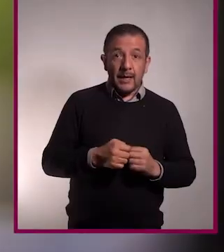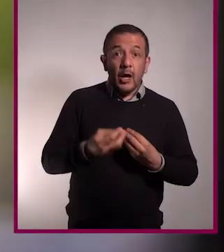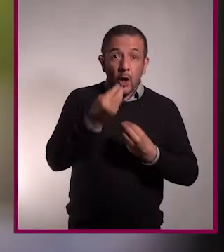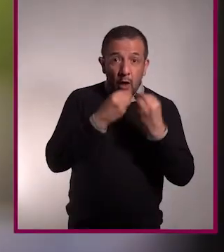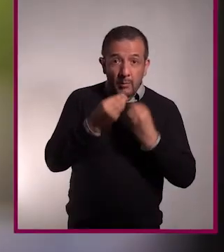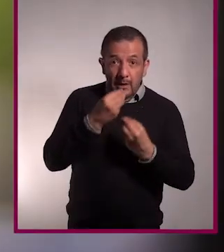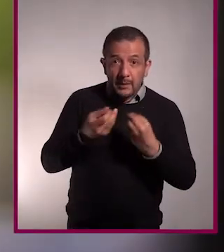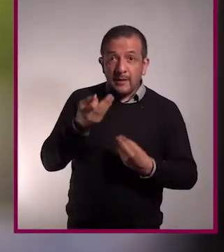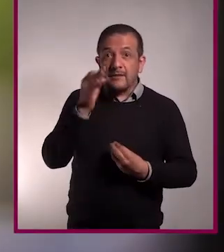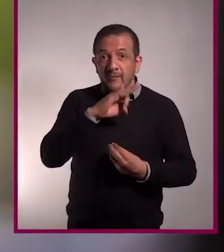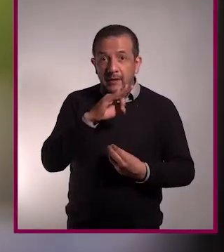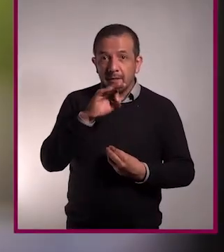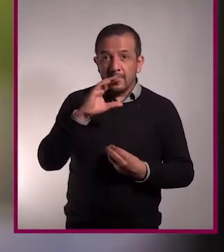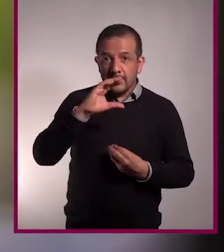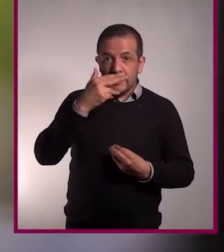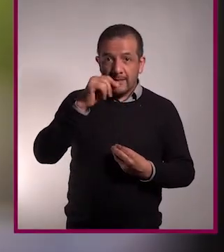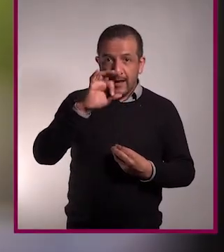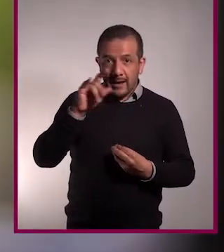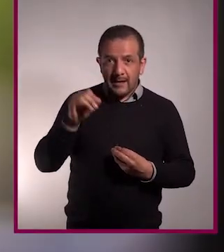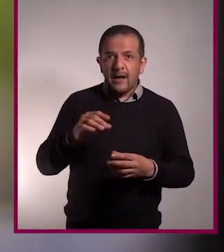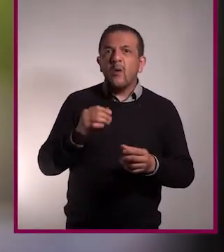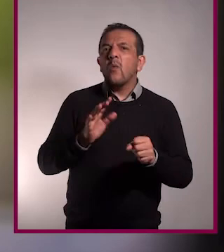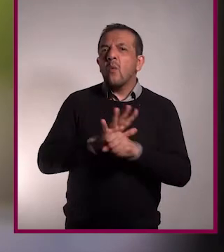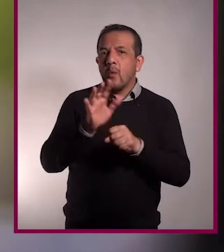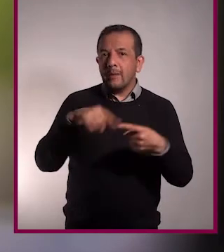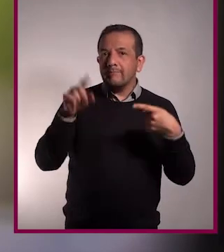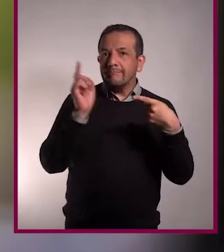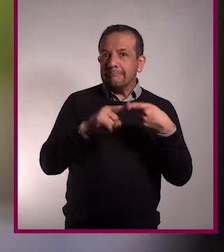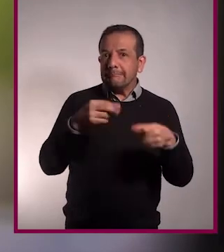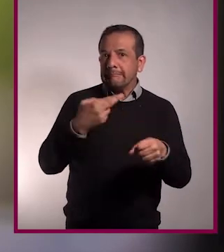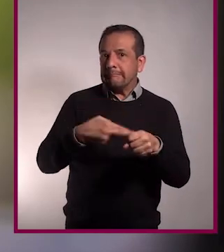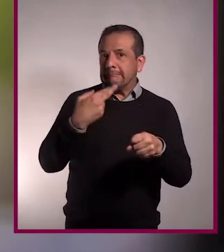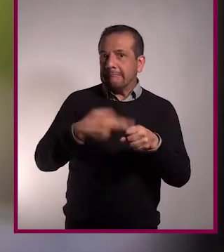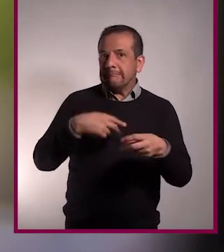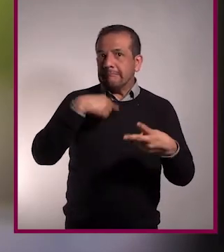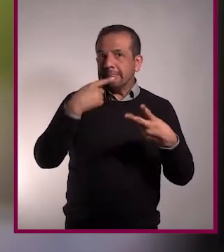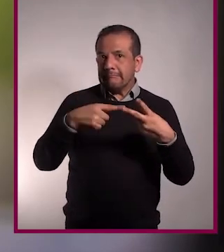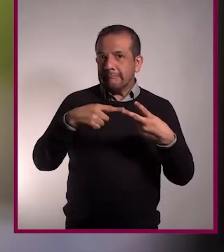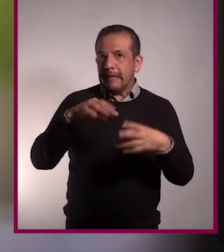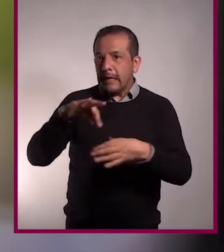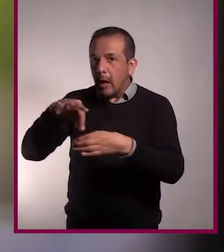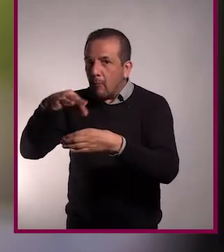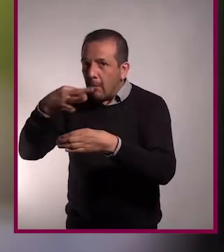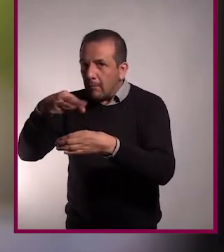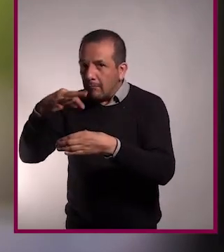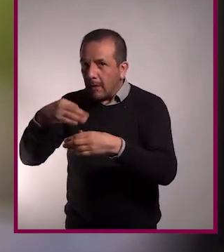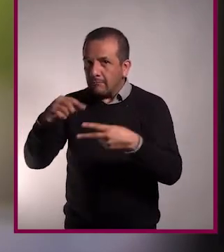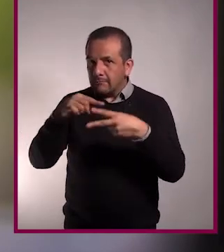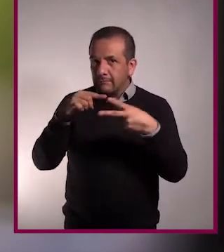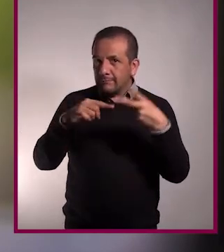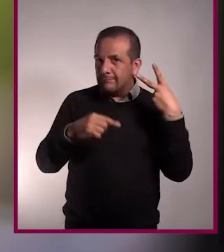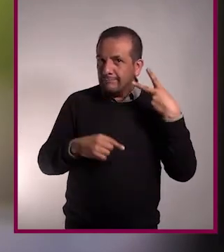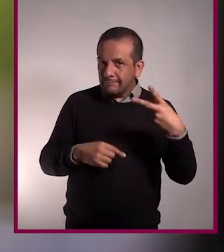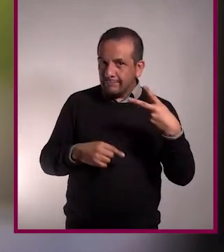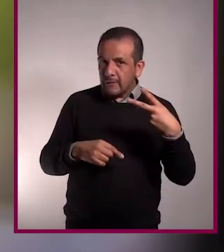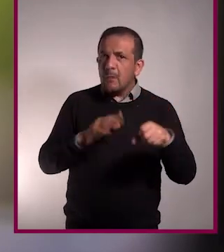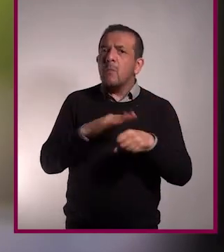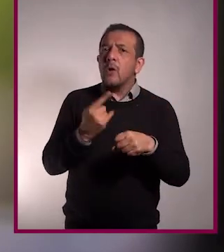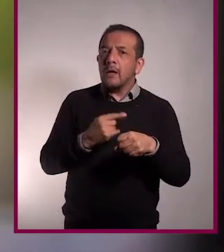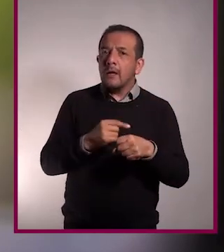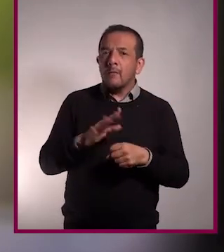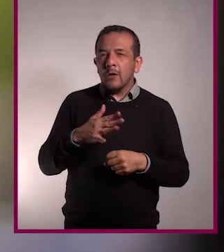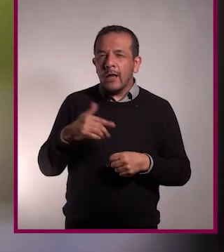En México, los principales alimentos chatarra que consumimos son, en primer lugar, los refrescos y en segundo, las